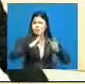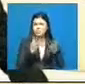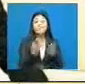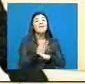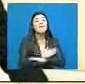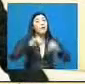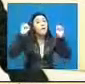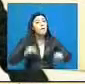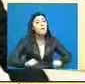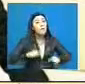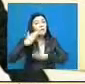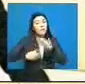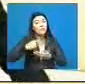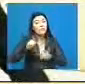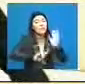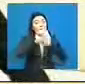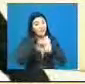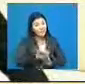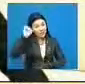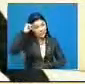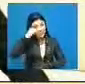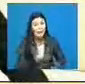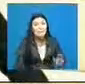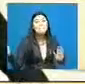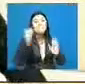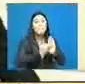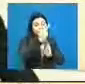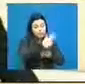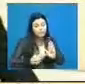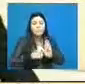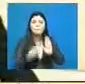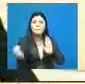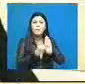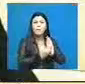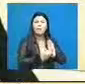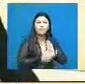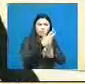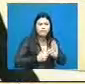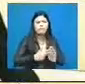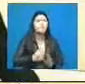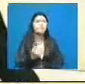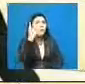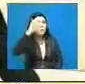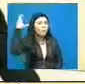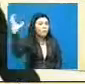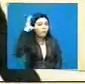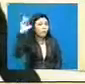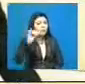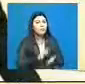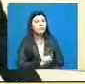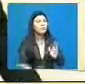aprobaron el acto legislativo que le introdujo a la Constitución Política de Colombia el criterio